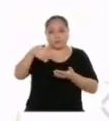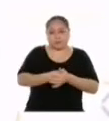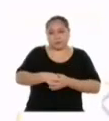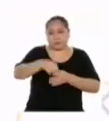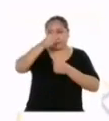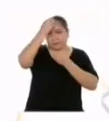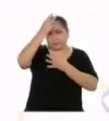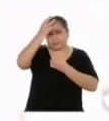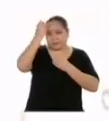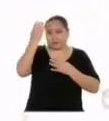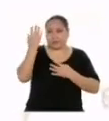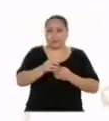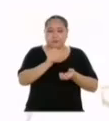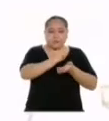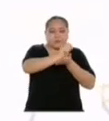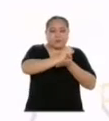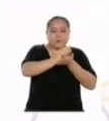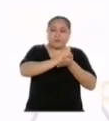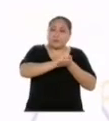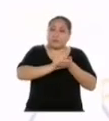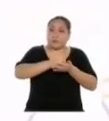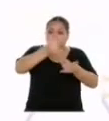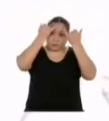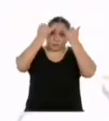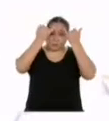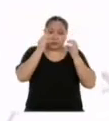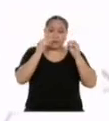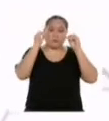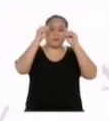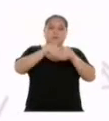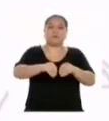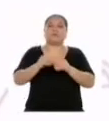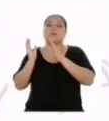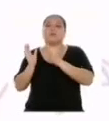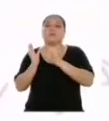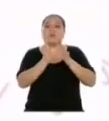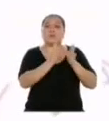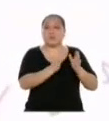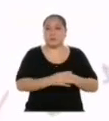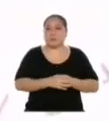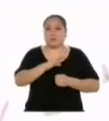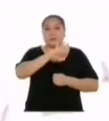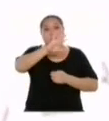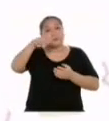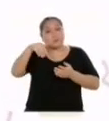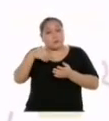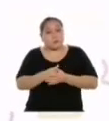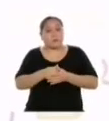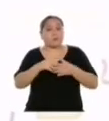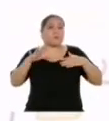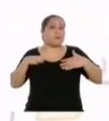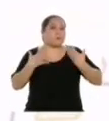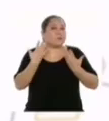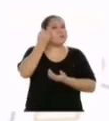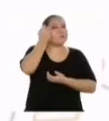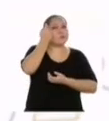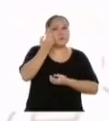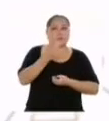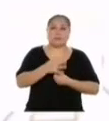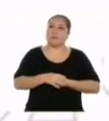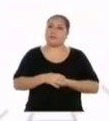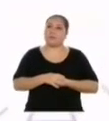la información, anotar las ideas y expresarlas ordenadamente, para que todos las puedan comprender.